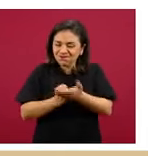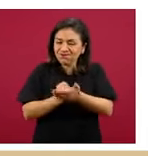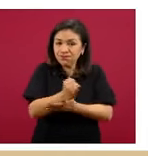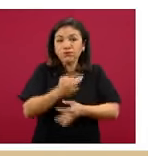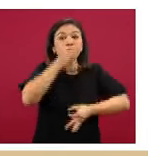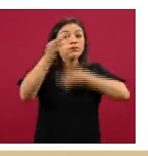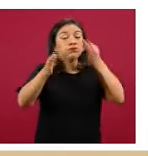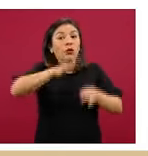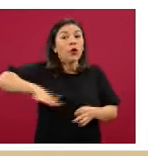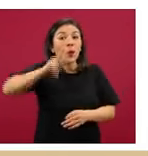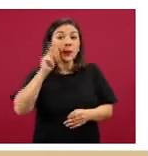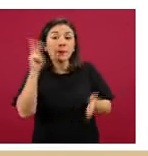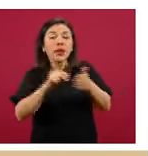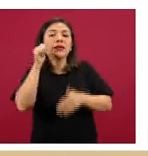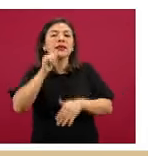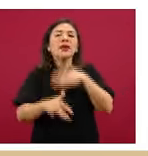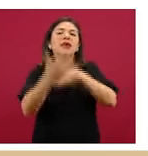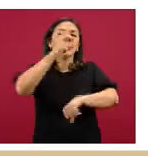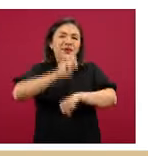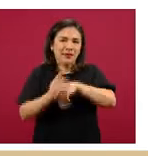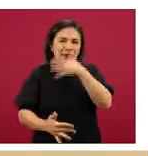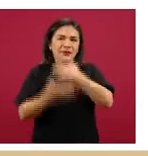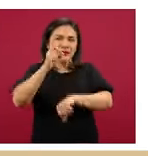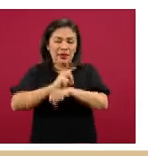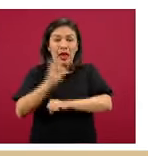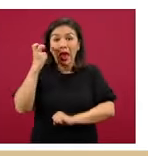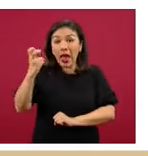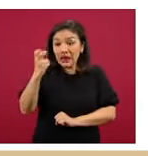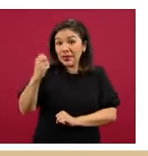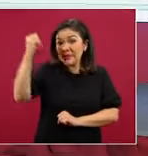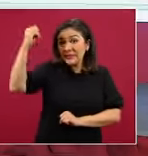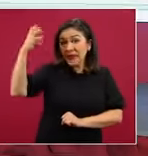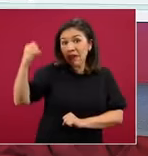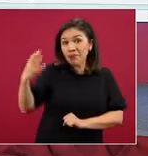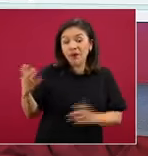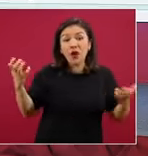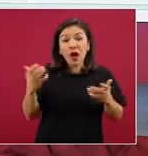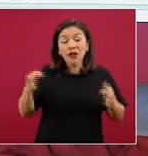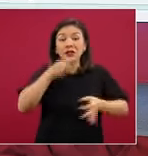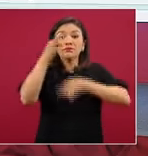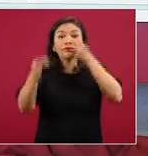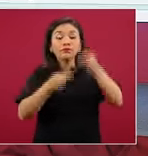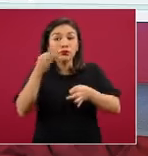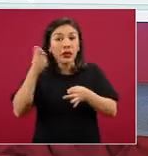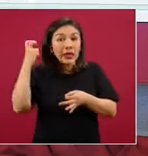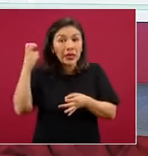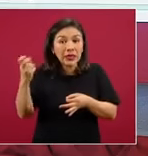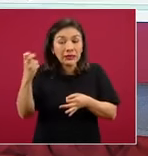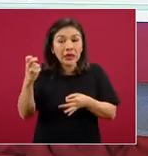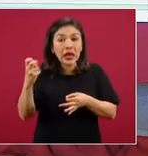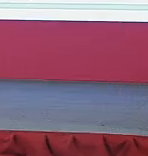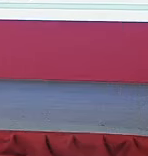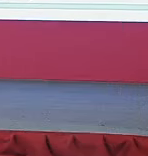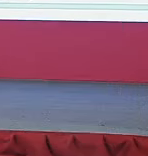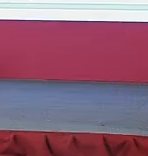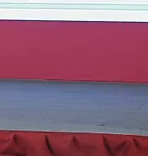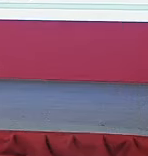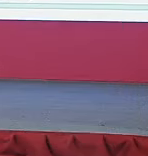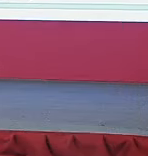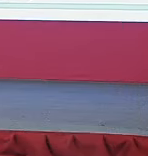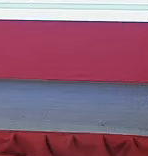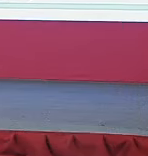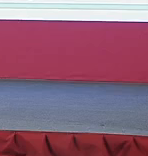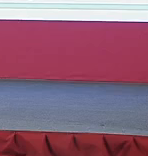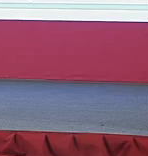público general se muestra cada 2 semanas. Esto quiere decir que este semáforo que se presentó no este viernes pasado, sino